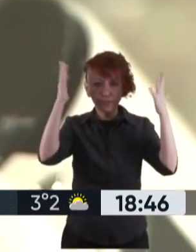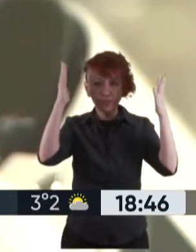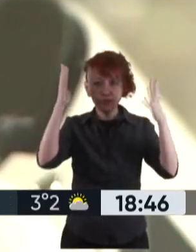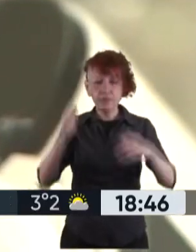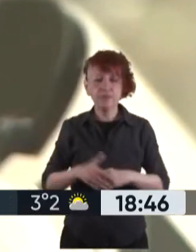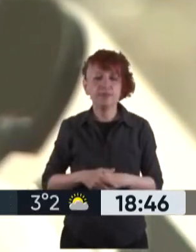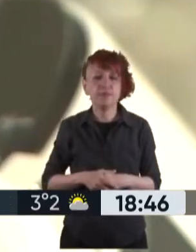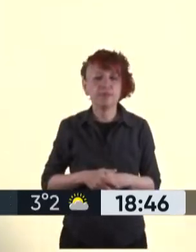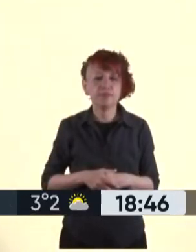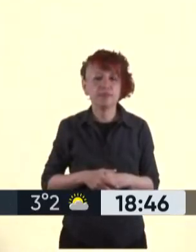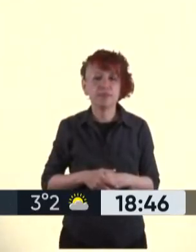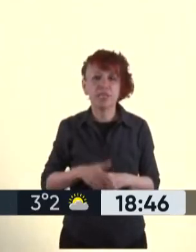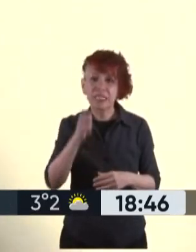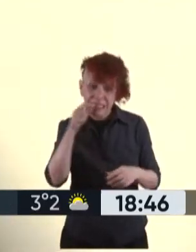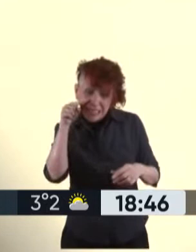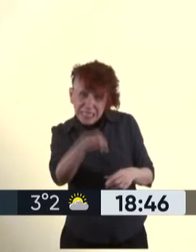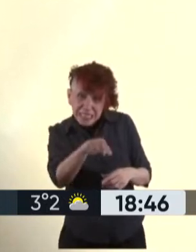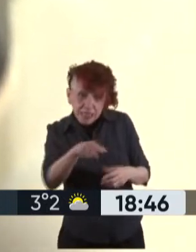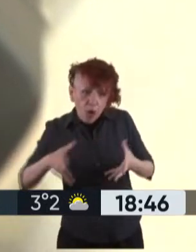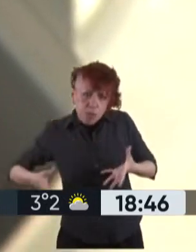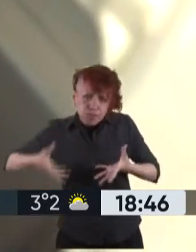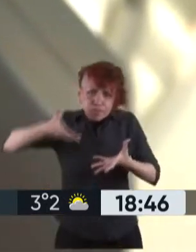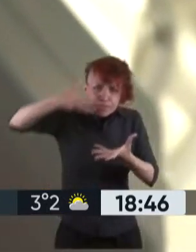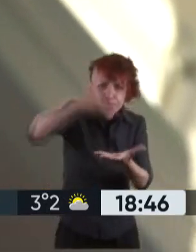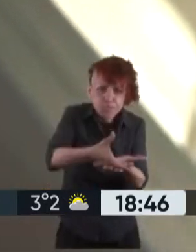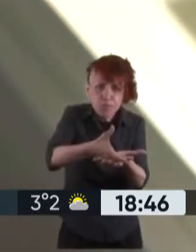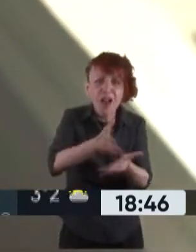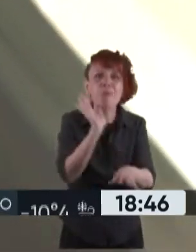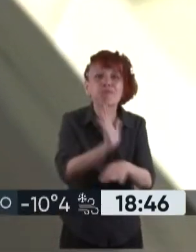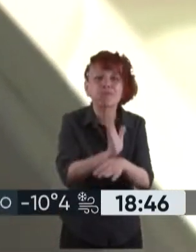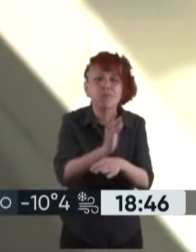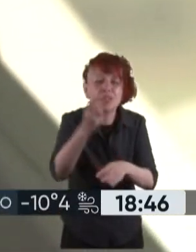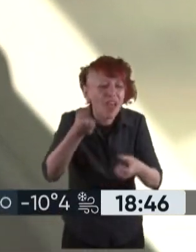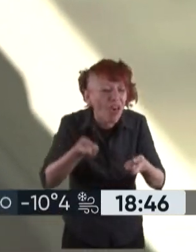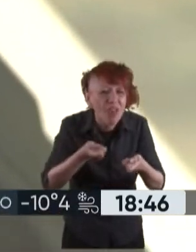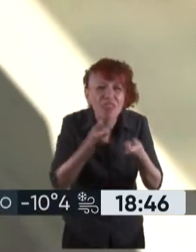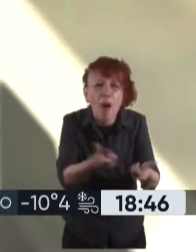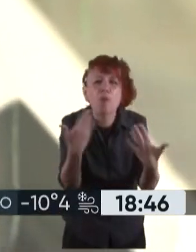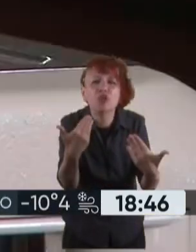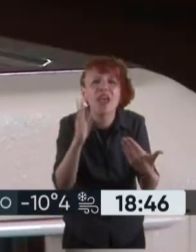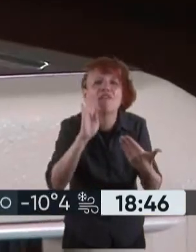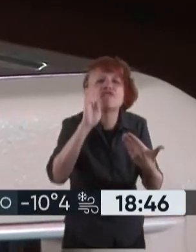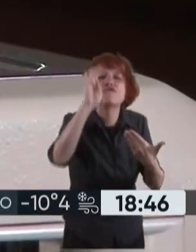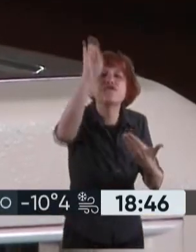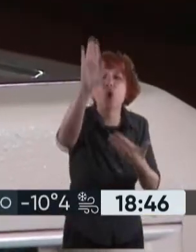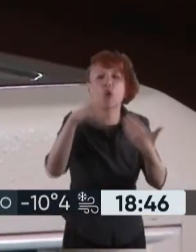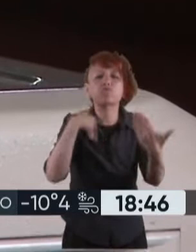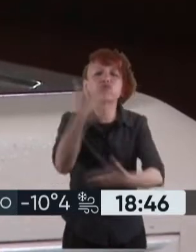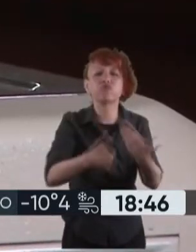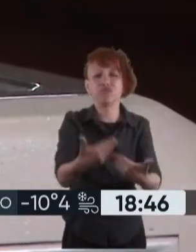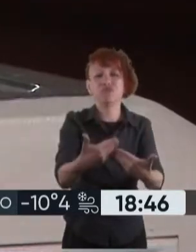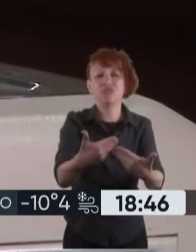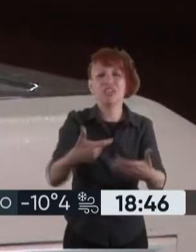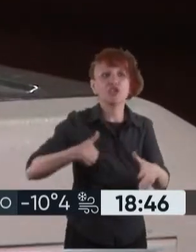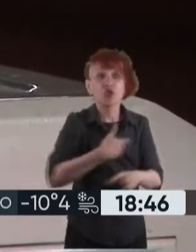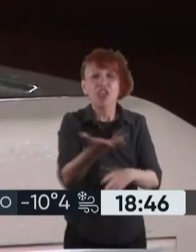lo que está haciendo es sembrando futuro. es sembrando futuro, es haciendo rica a la